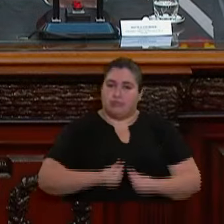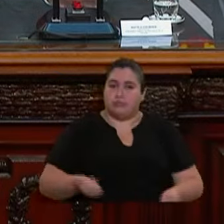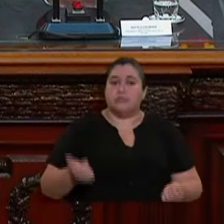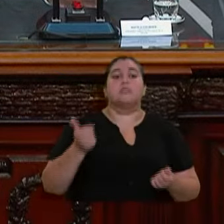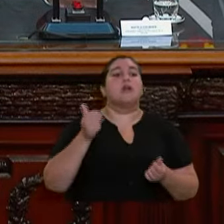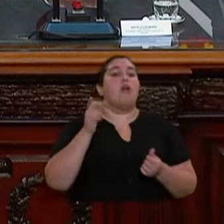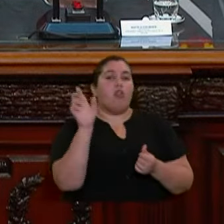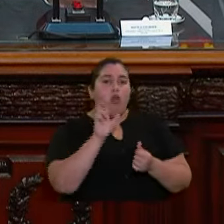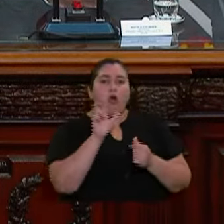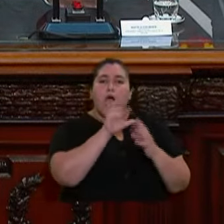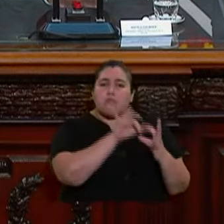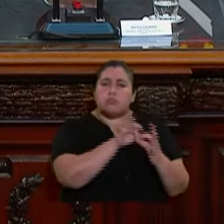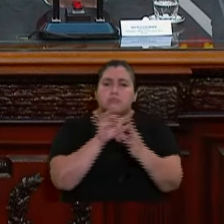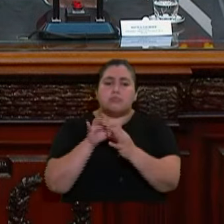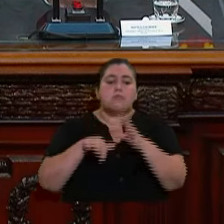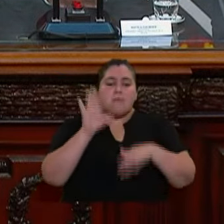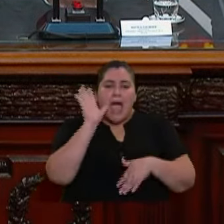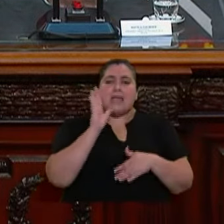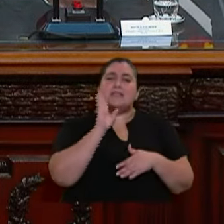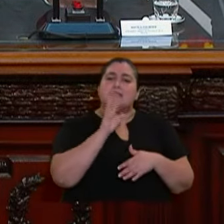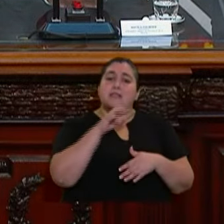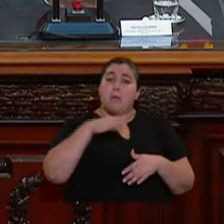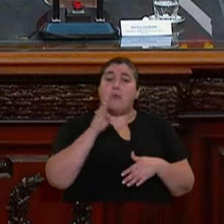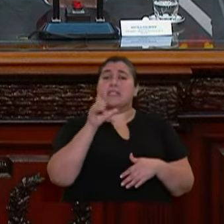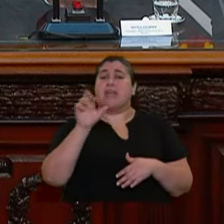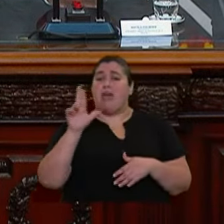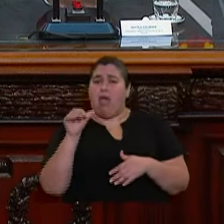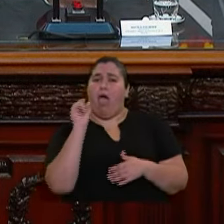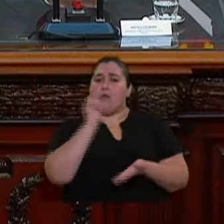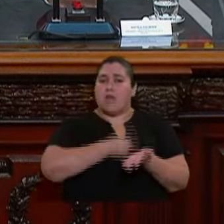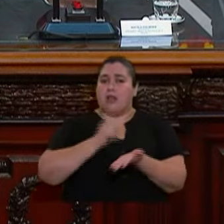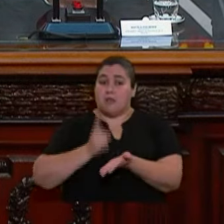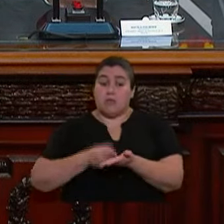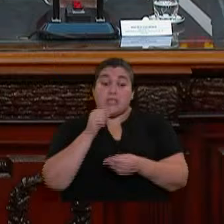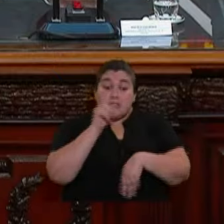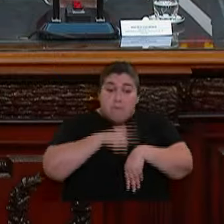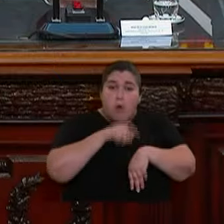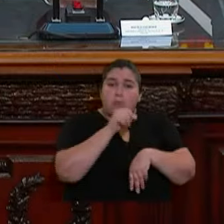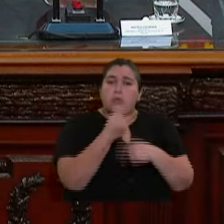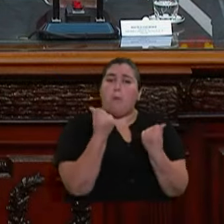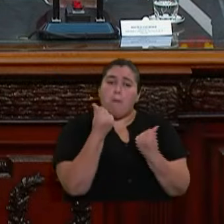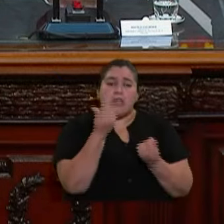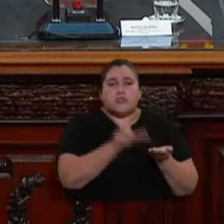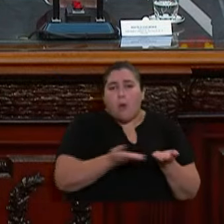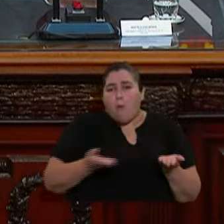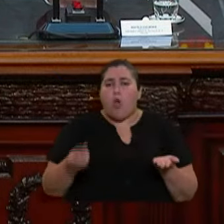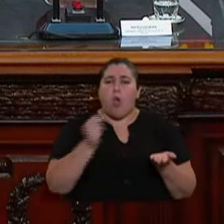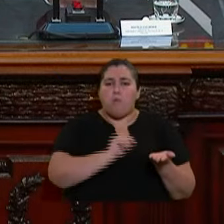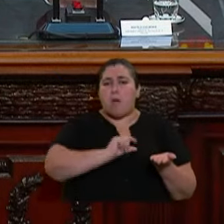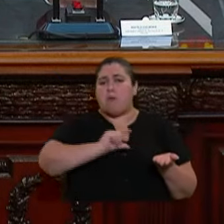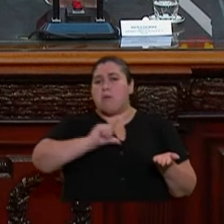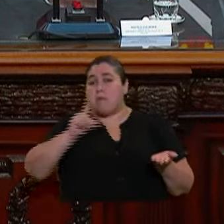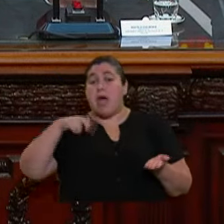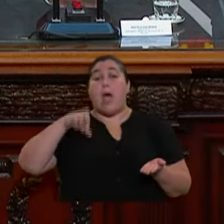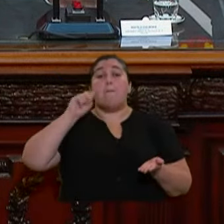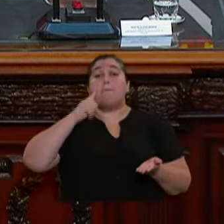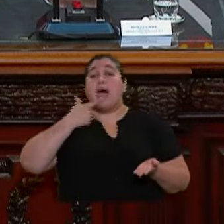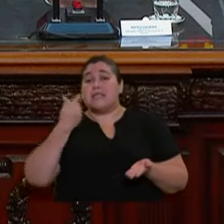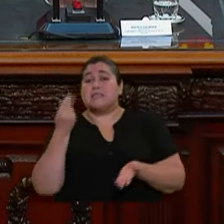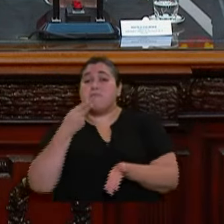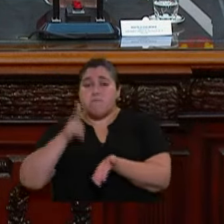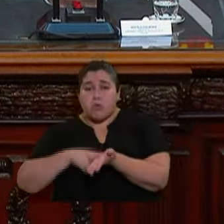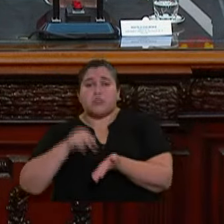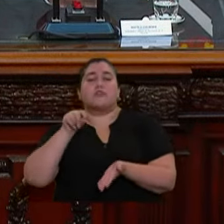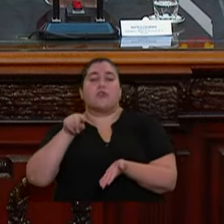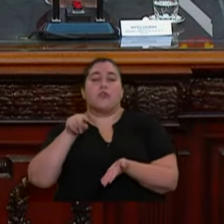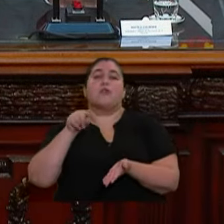se han alineado con las pautas establecidas por el BCRA, en un contexto en el cual el precio de los bonos sube, el riesgo país baja y las